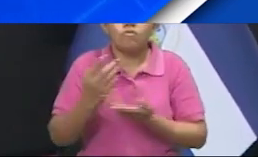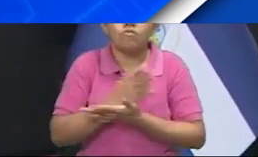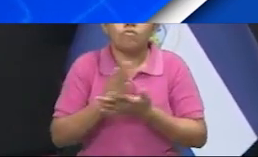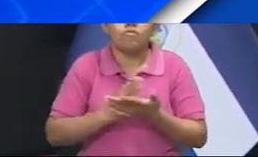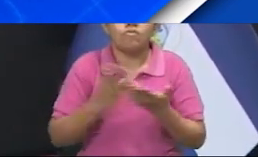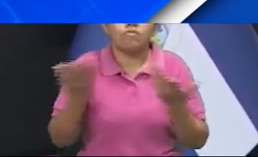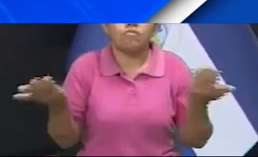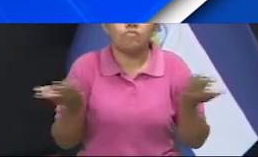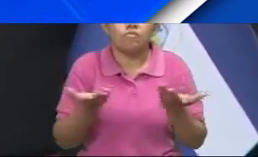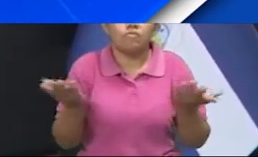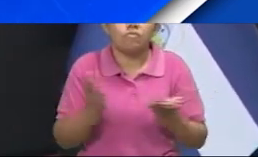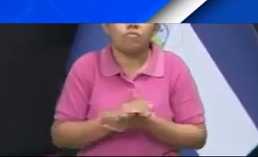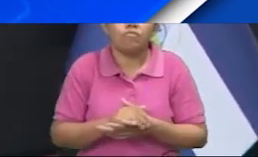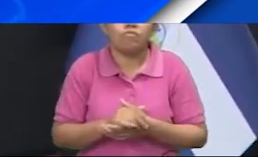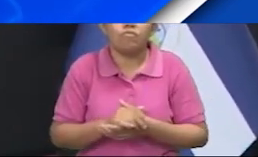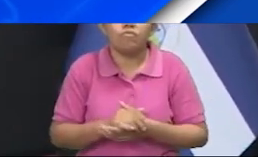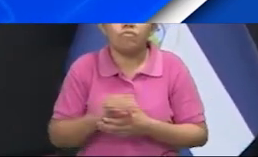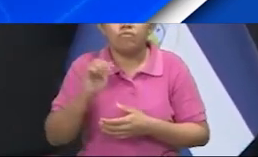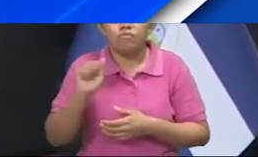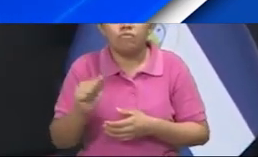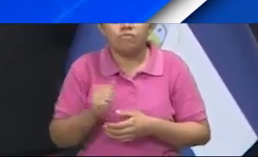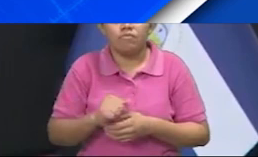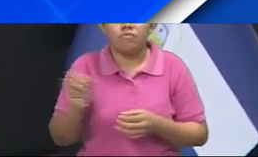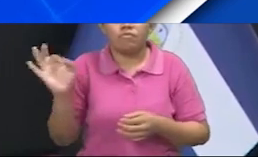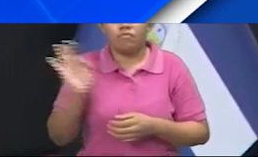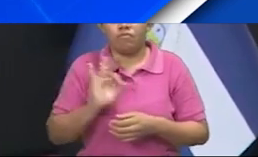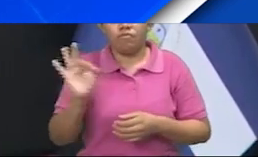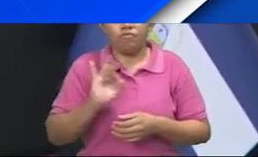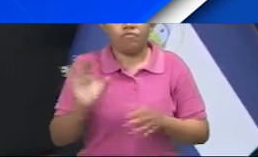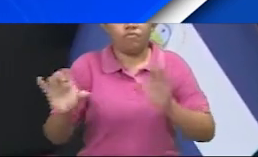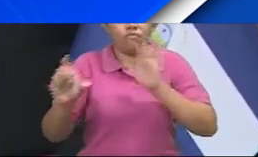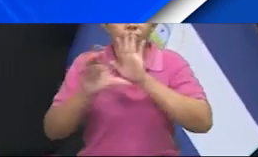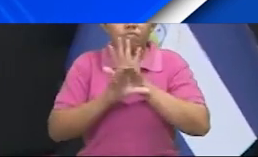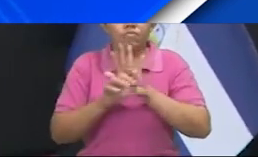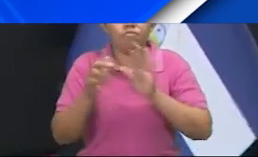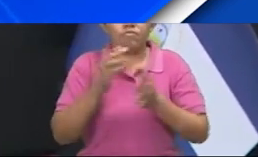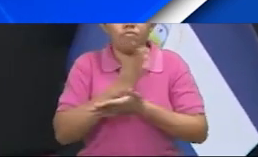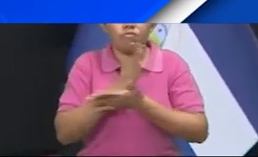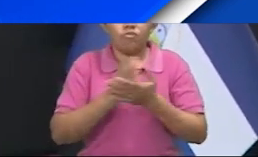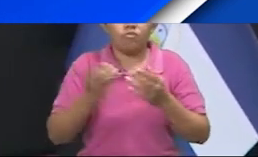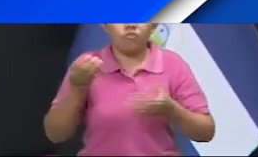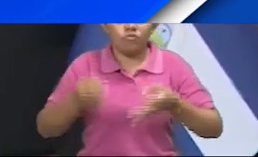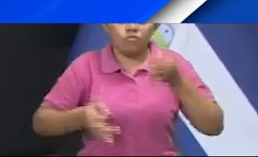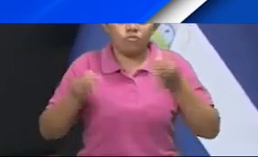concerniente a la reforma constitucional